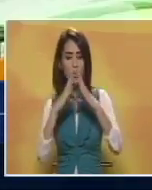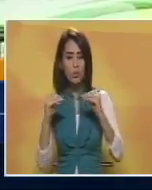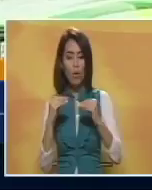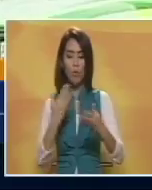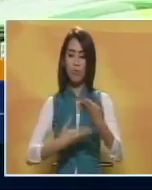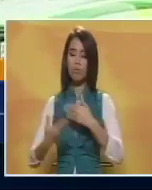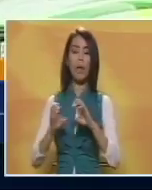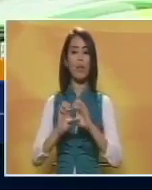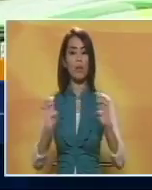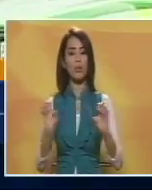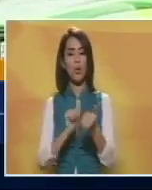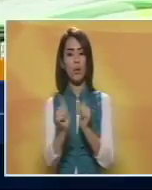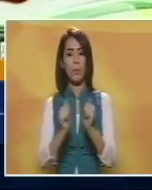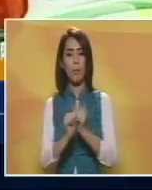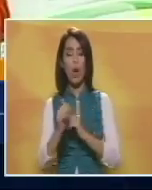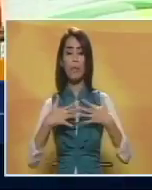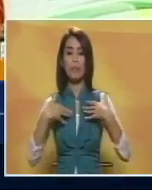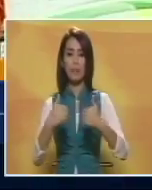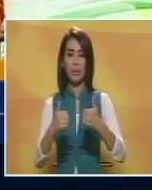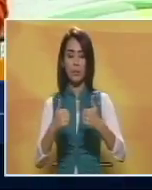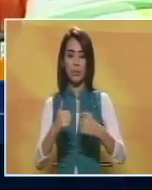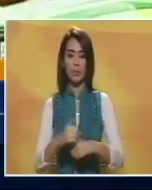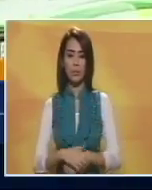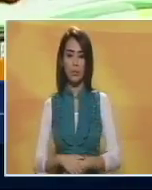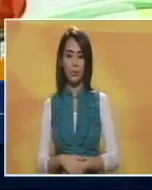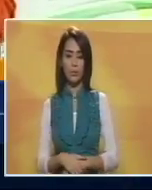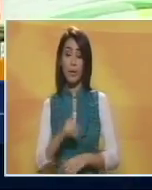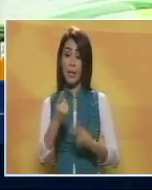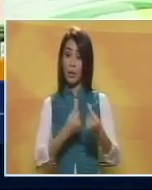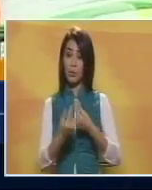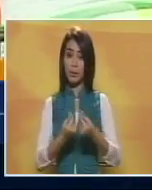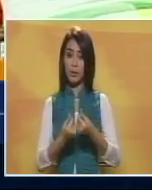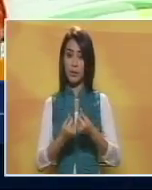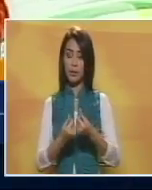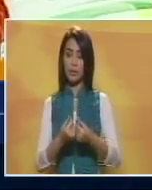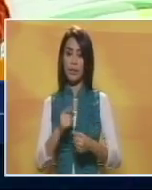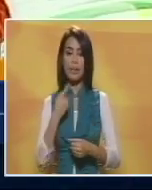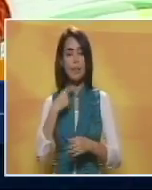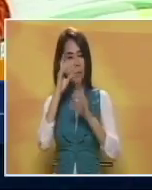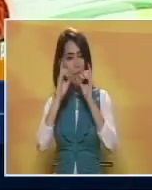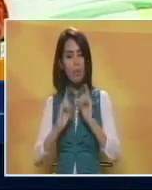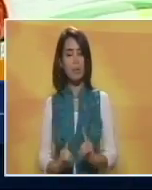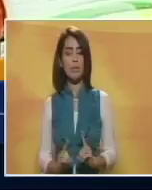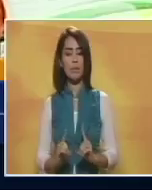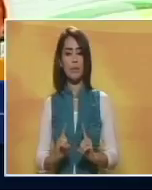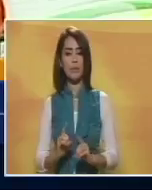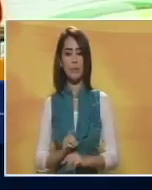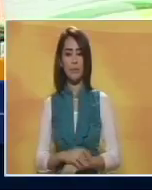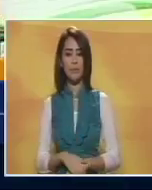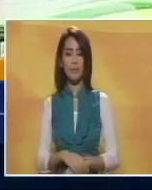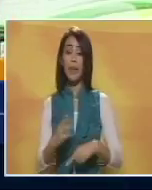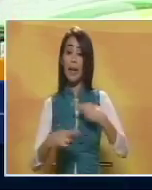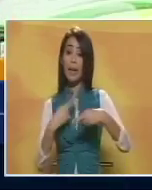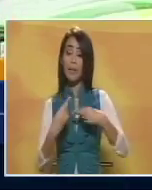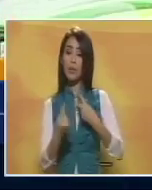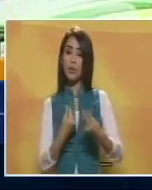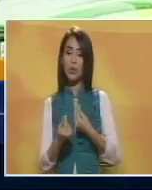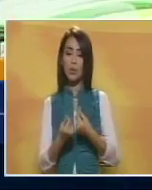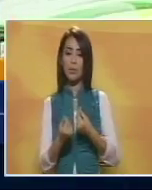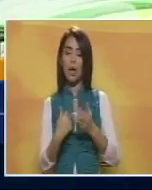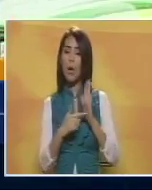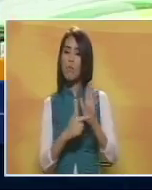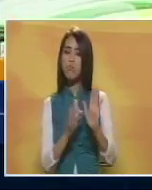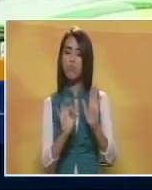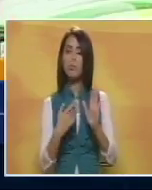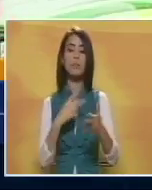en educación, deporte, salud y la economía. Y hemos decidido poner la revolución económica como